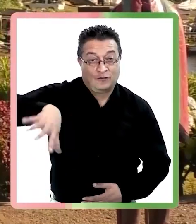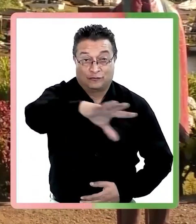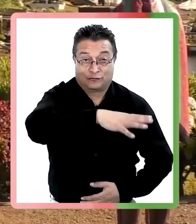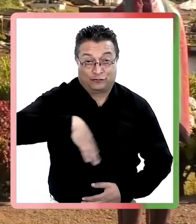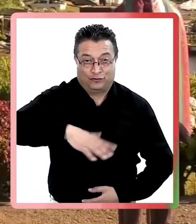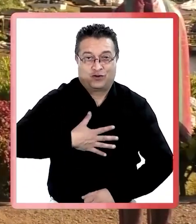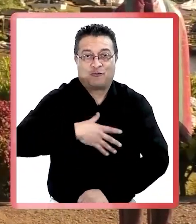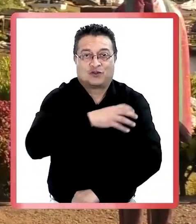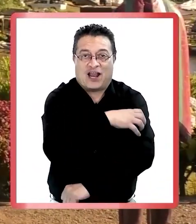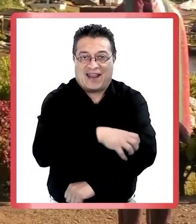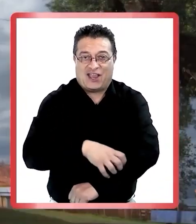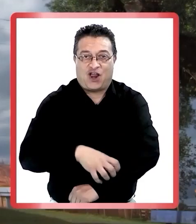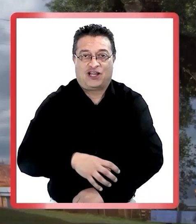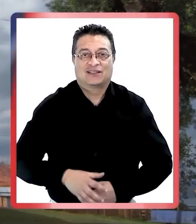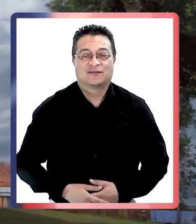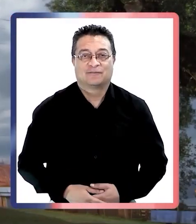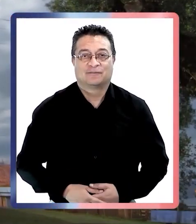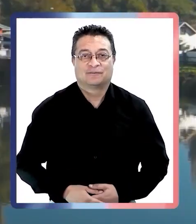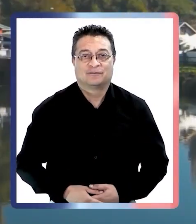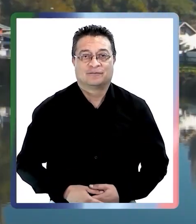Somos las regiones.